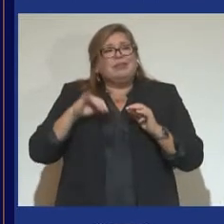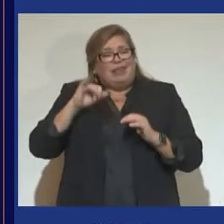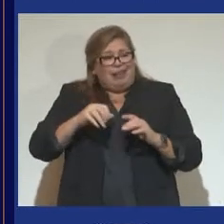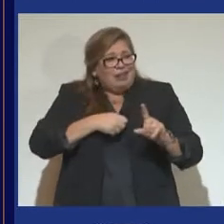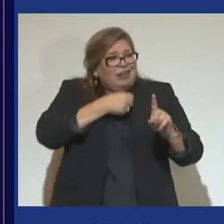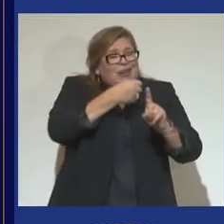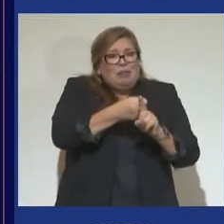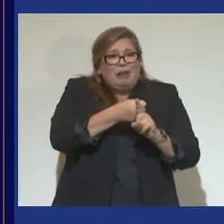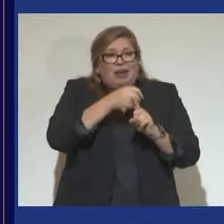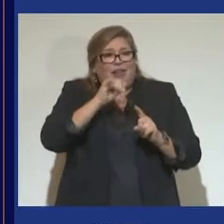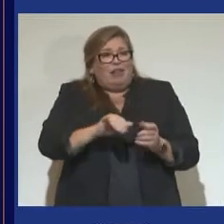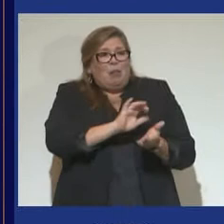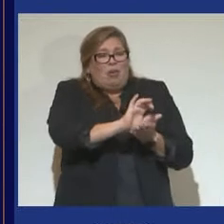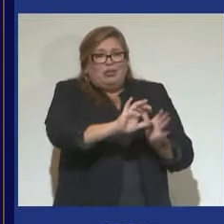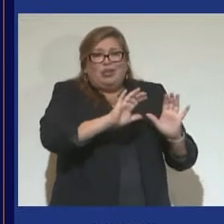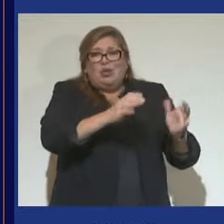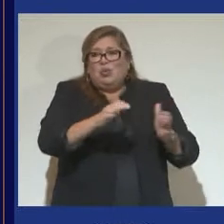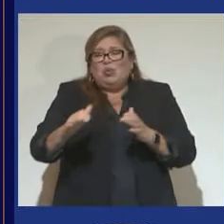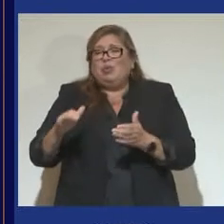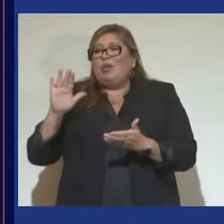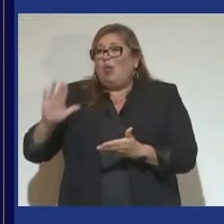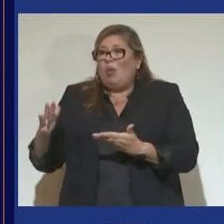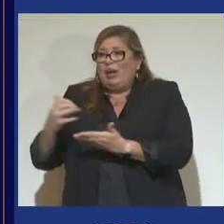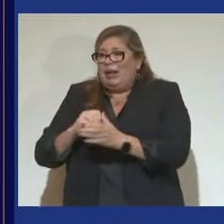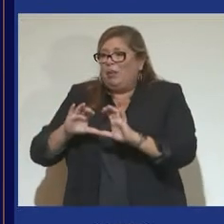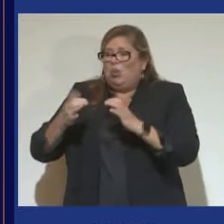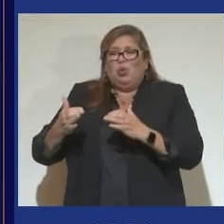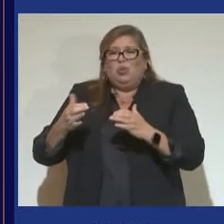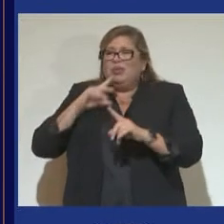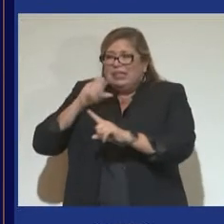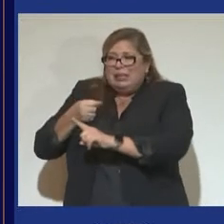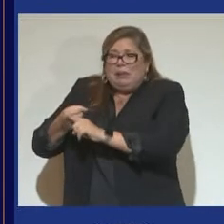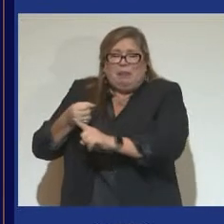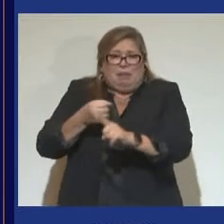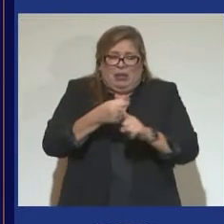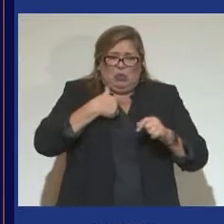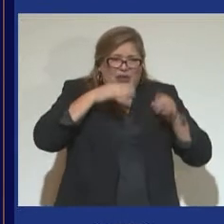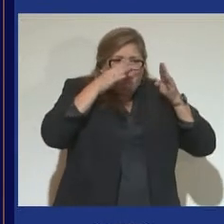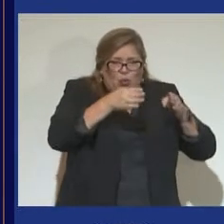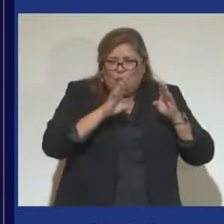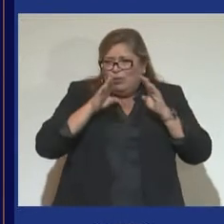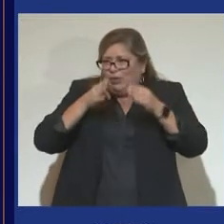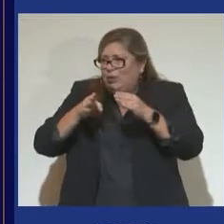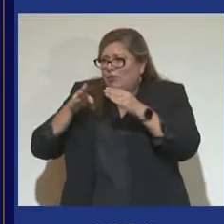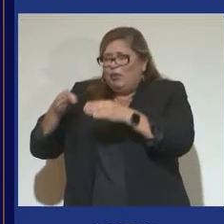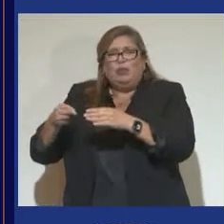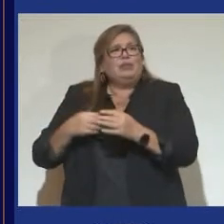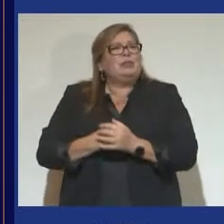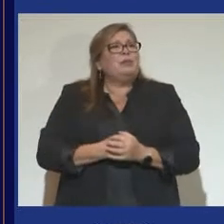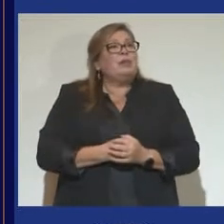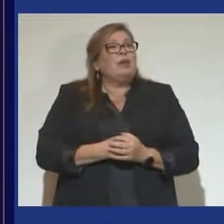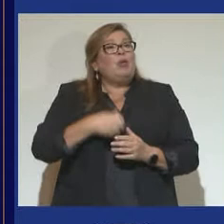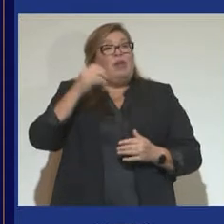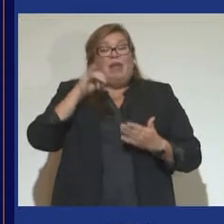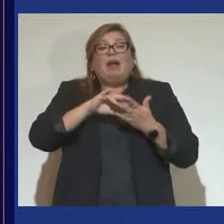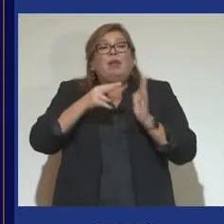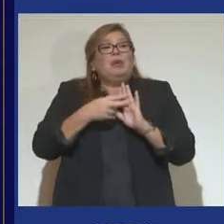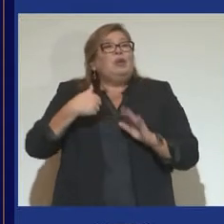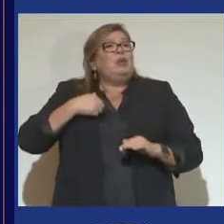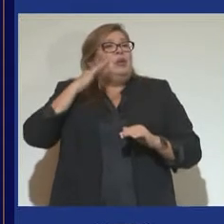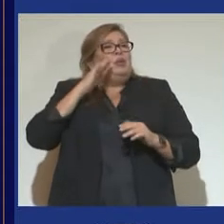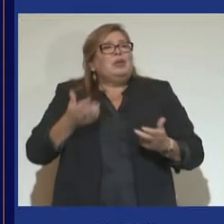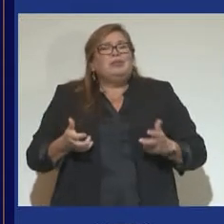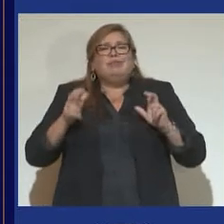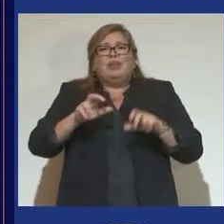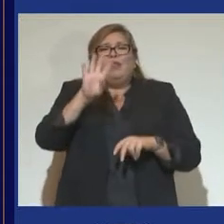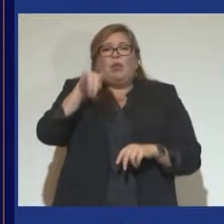que ha hecho de manera especial a las personas con bajos recursos allí tenemos 4.6 mil millones de dólares para